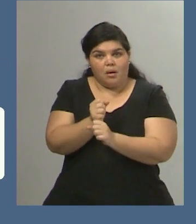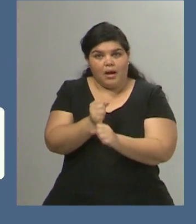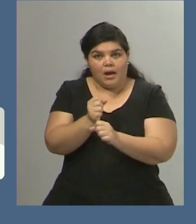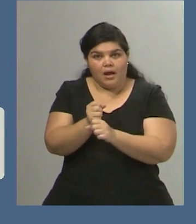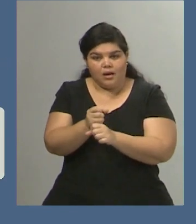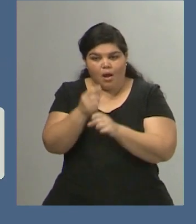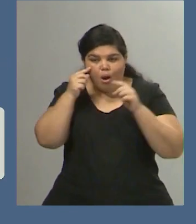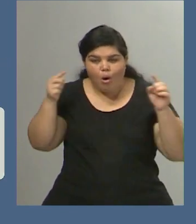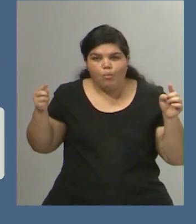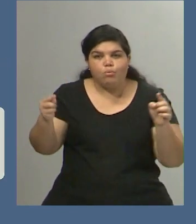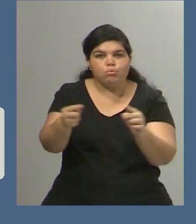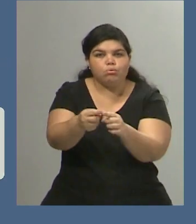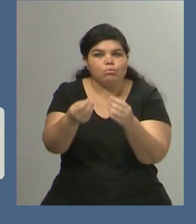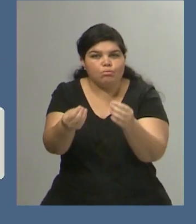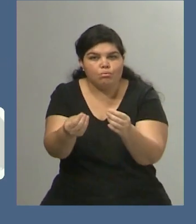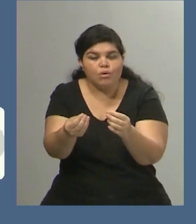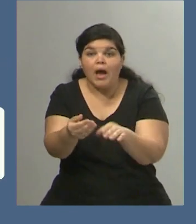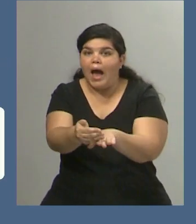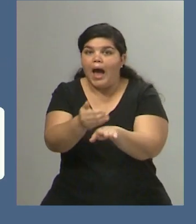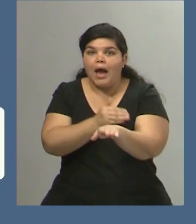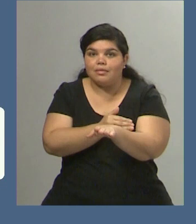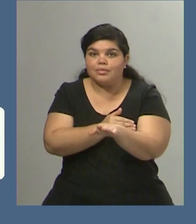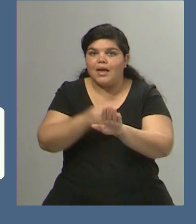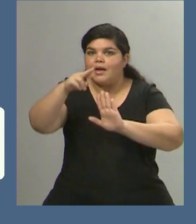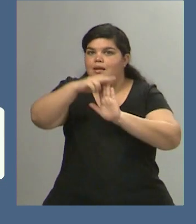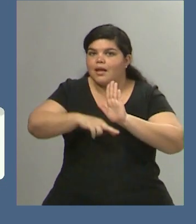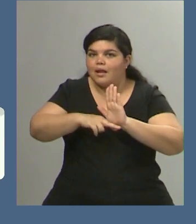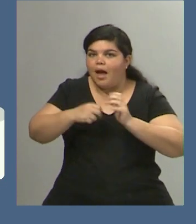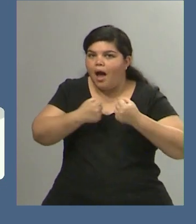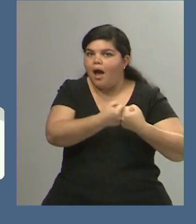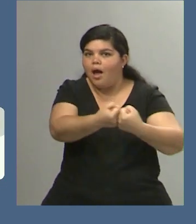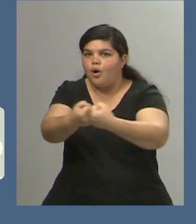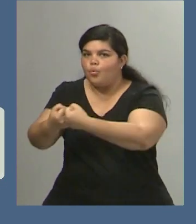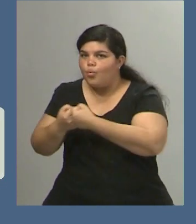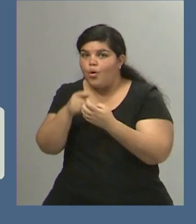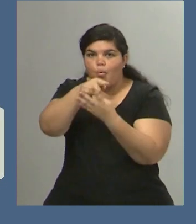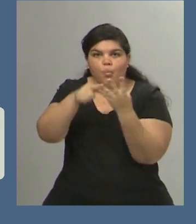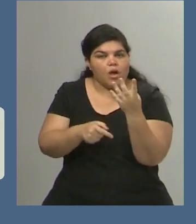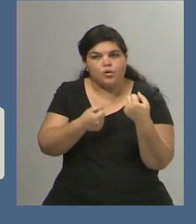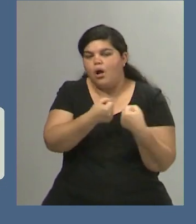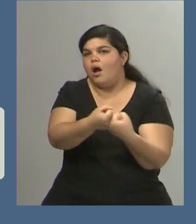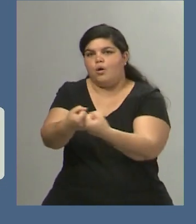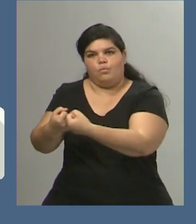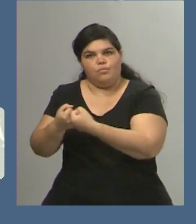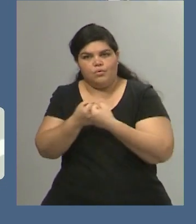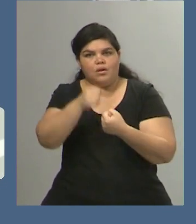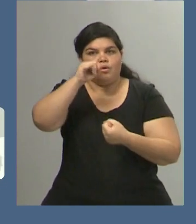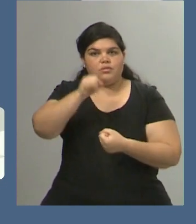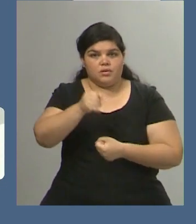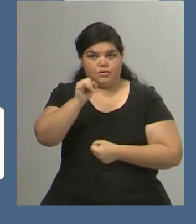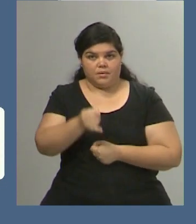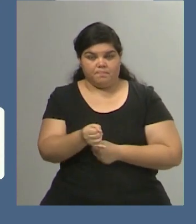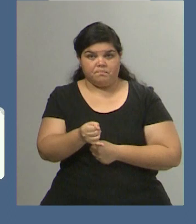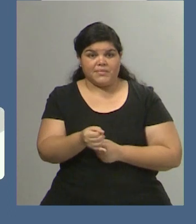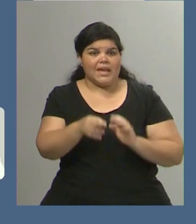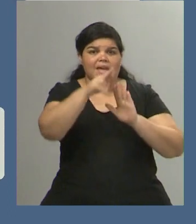conforme a reglas comunes que hemos pactado. Y que cuando esas reglas no se cumplen o